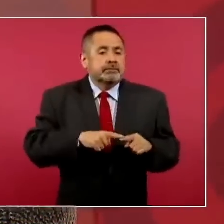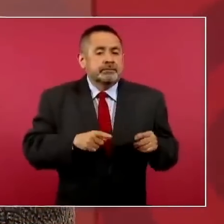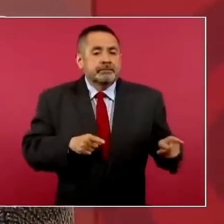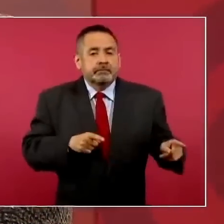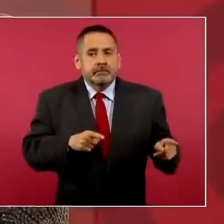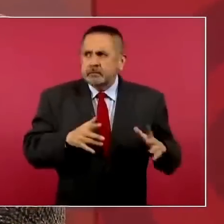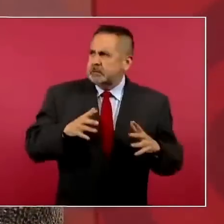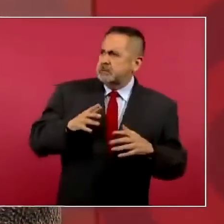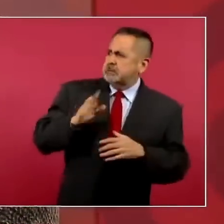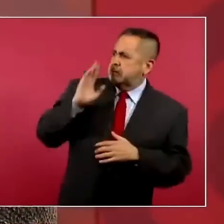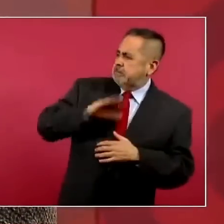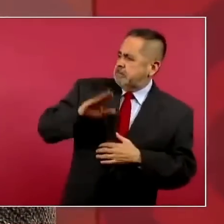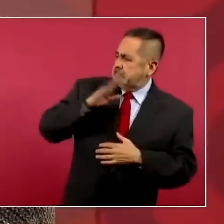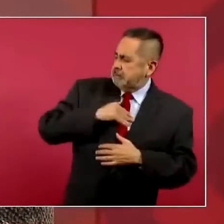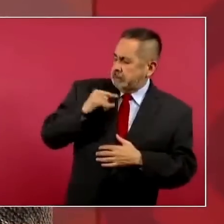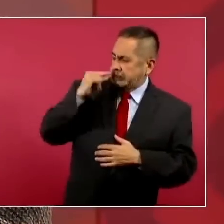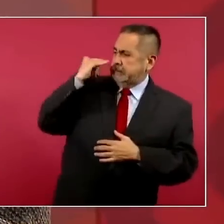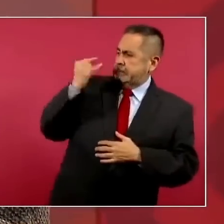ofendidos